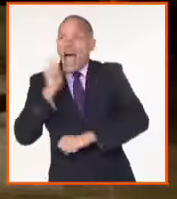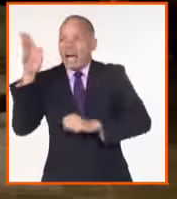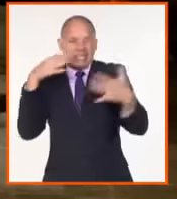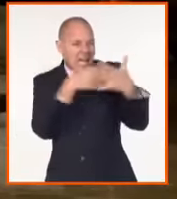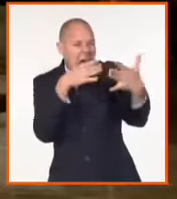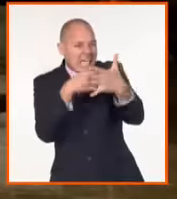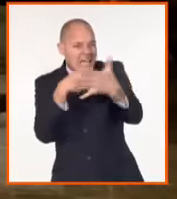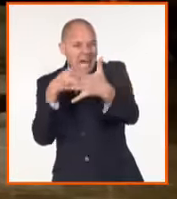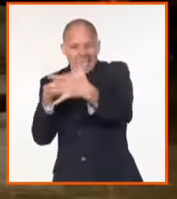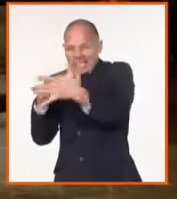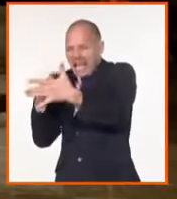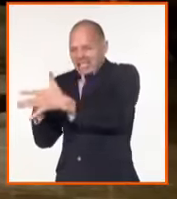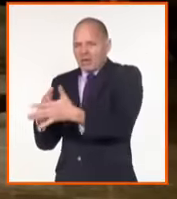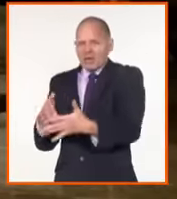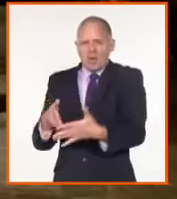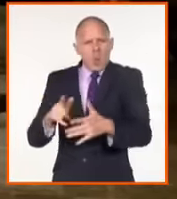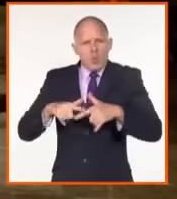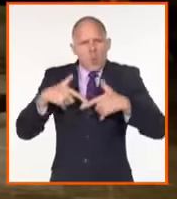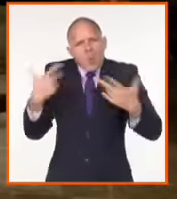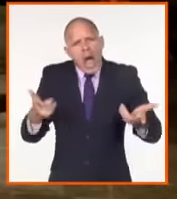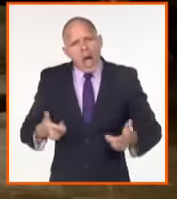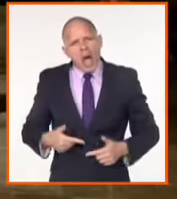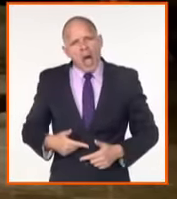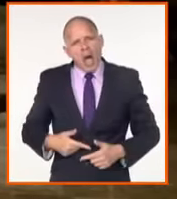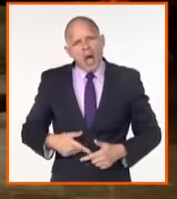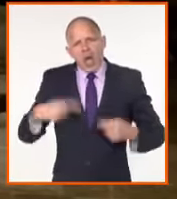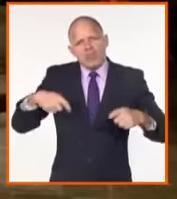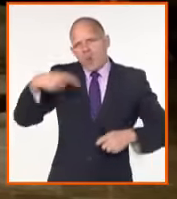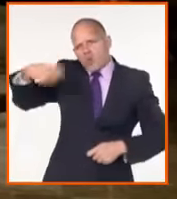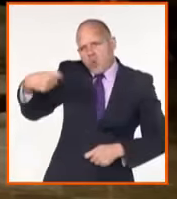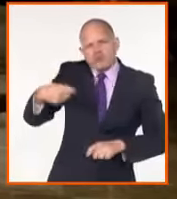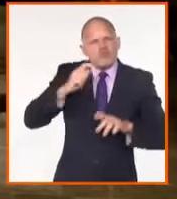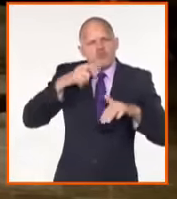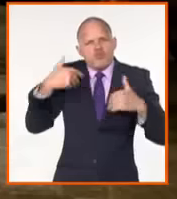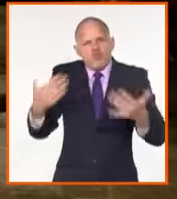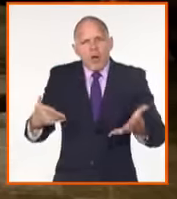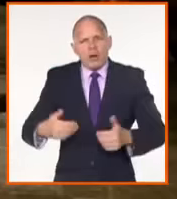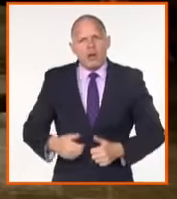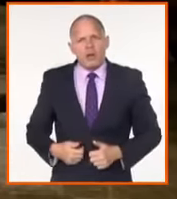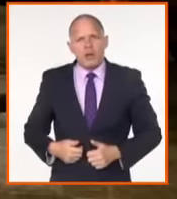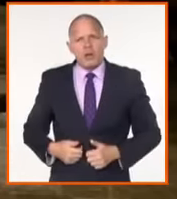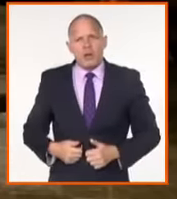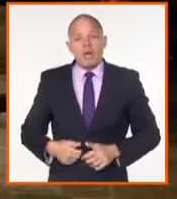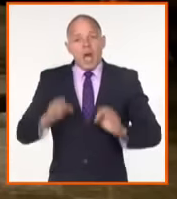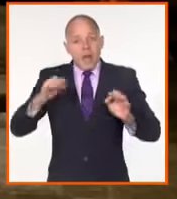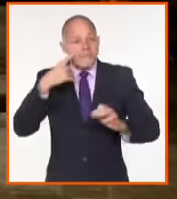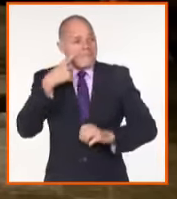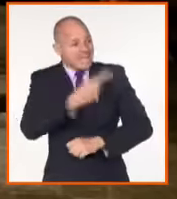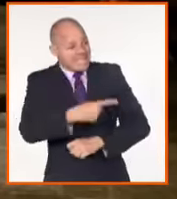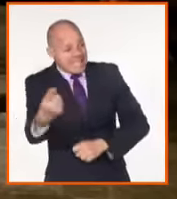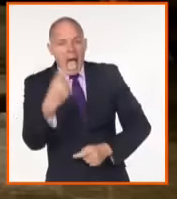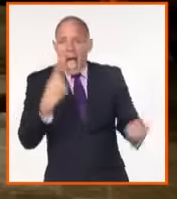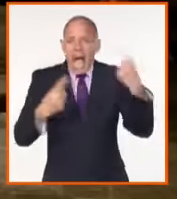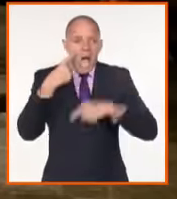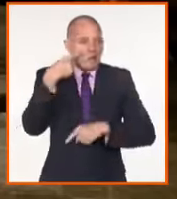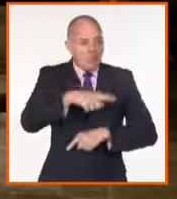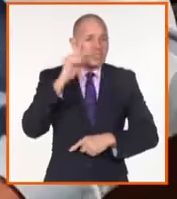los pueblos donde hay gobiernos que no quieren el modelo capitalista, cuando hay gobiernos que plantan ante los Estados